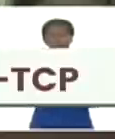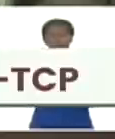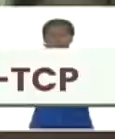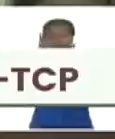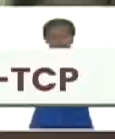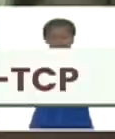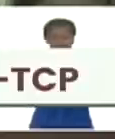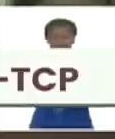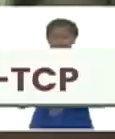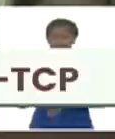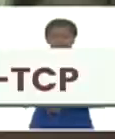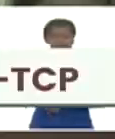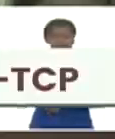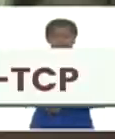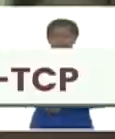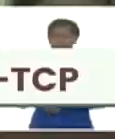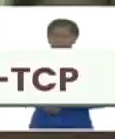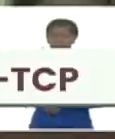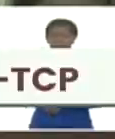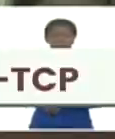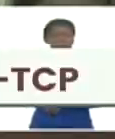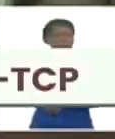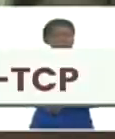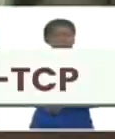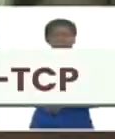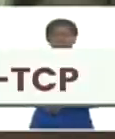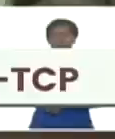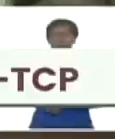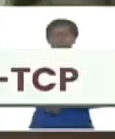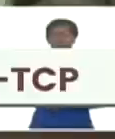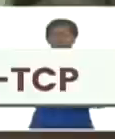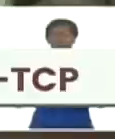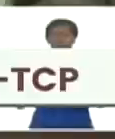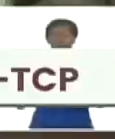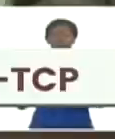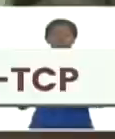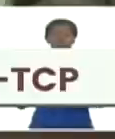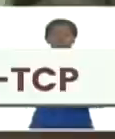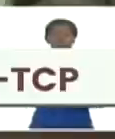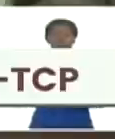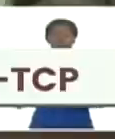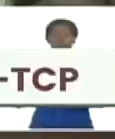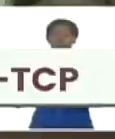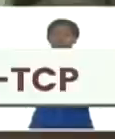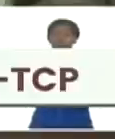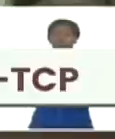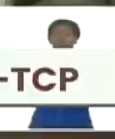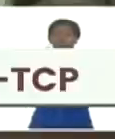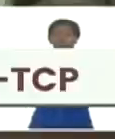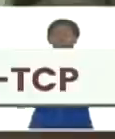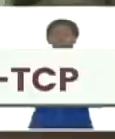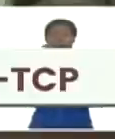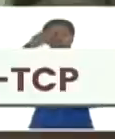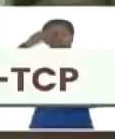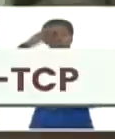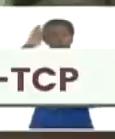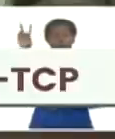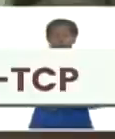of modalities. Sin ninguna modalidad en cuanto a trayectoria. Genuine dialogue. Para cualquier diálogo genuino.